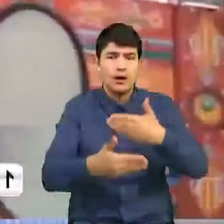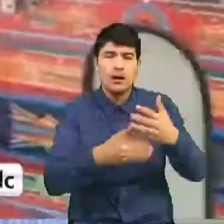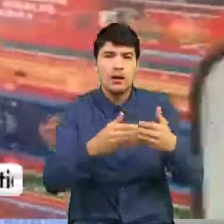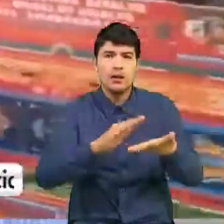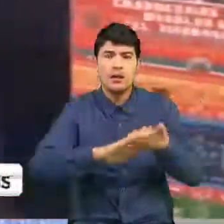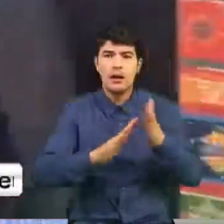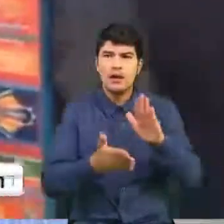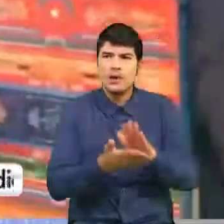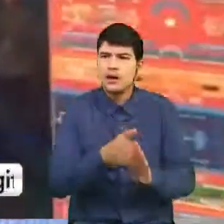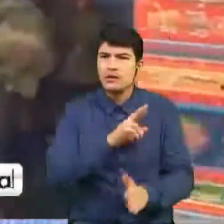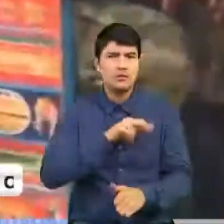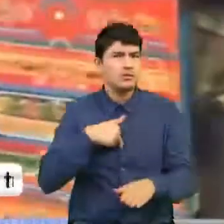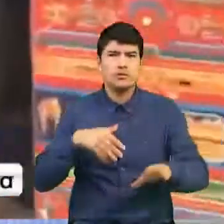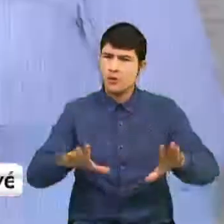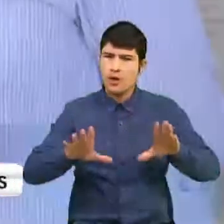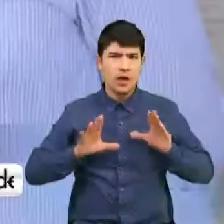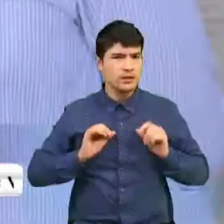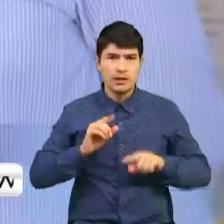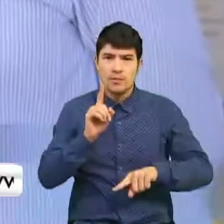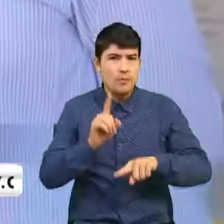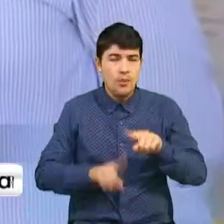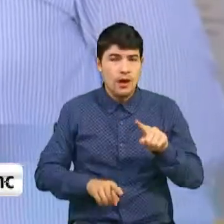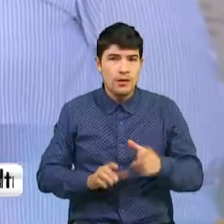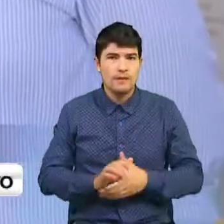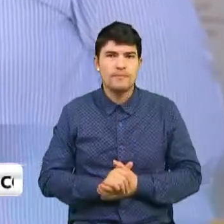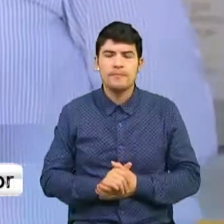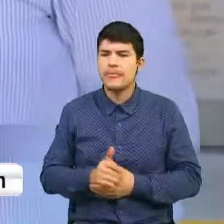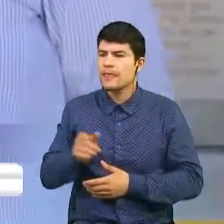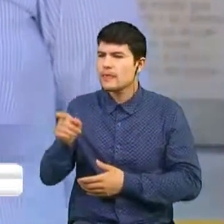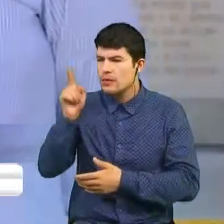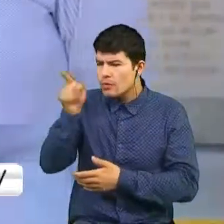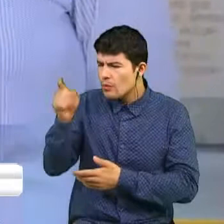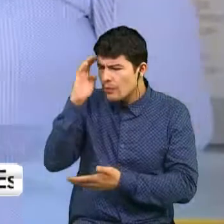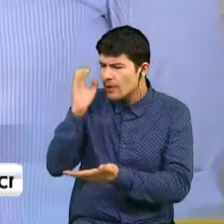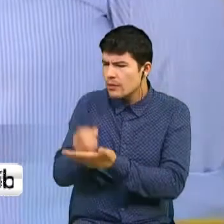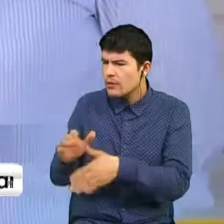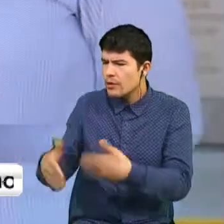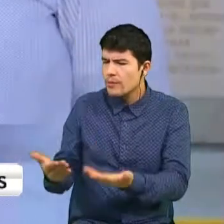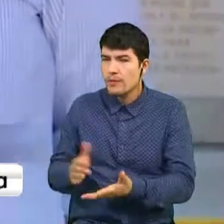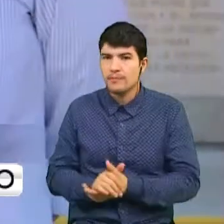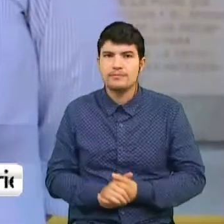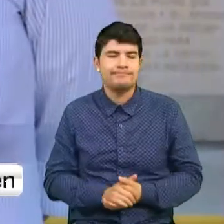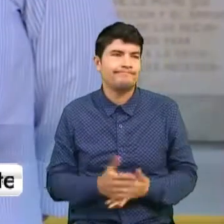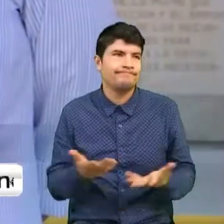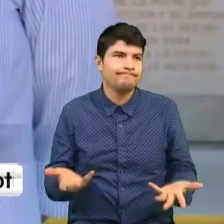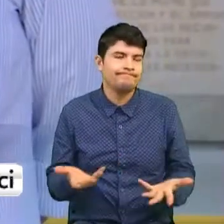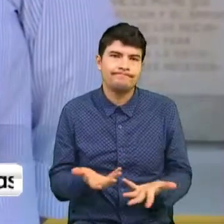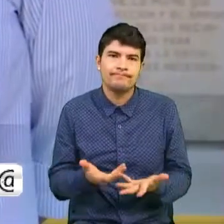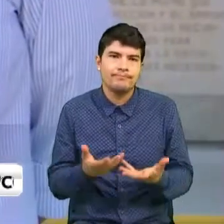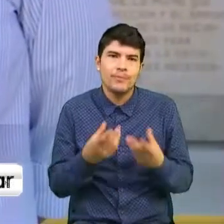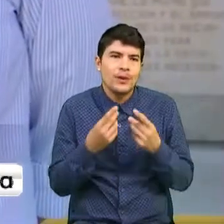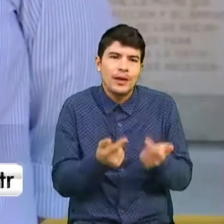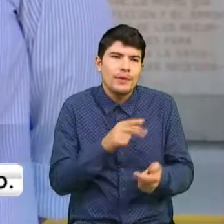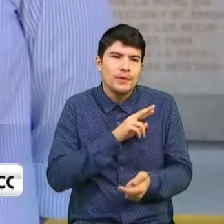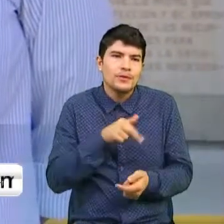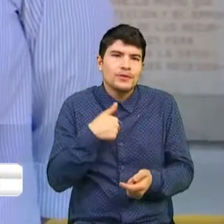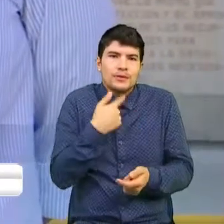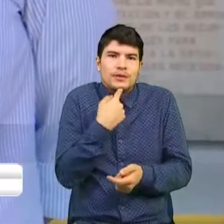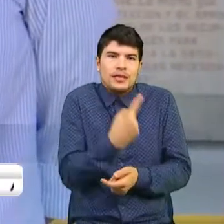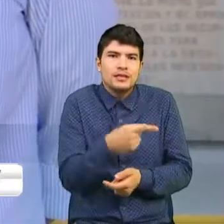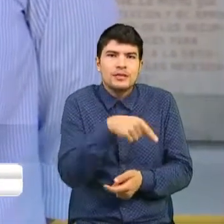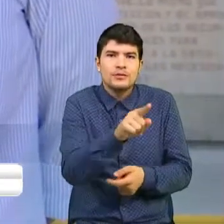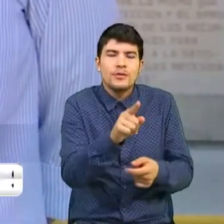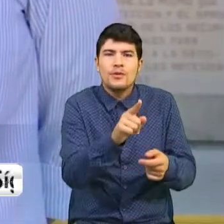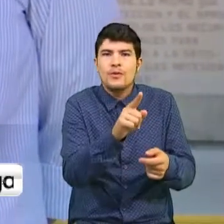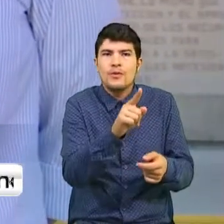rechazarlo absolutamente todos los colombianos cuál es el mensaje como se interpreta este hombre es muy apresurado decir cuál es el mensaje que están enviando las